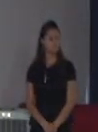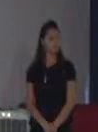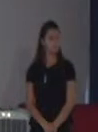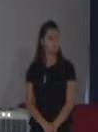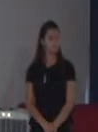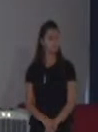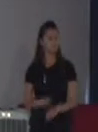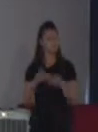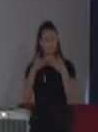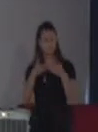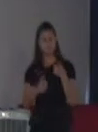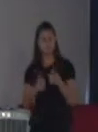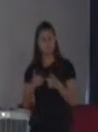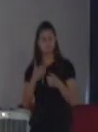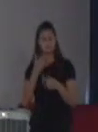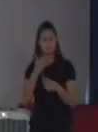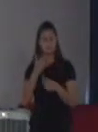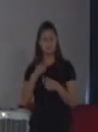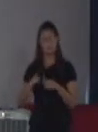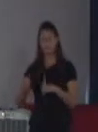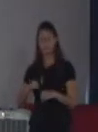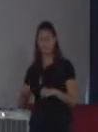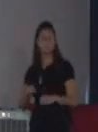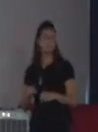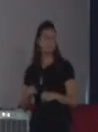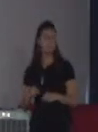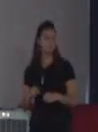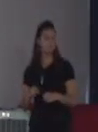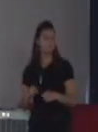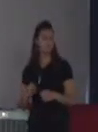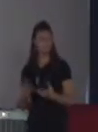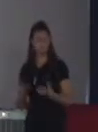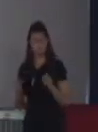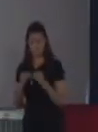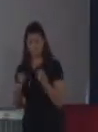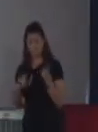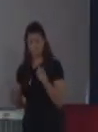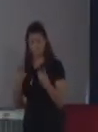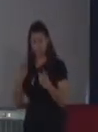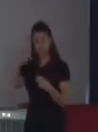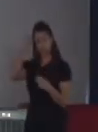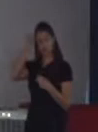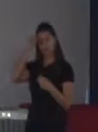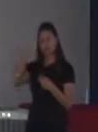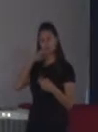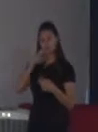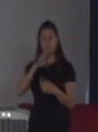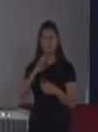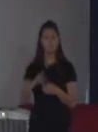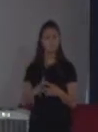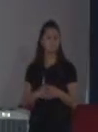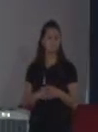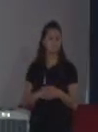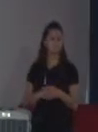Vale. Pues si quieren hacen como, no hay más preguntas y yo digamos las memorizo y las contesto, ¿sí?